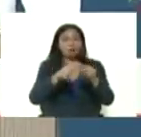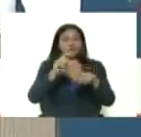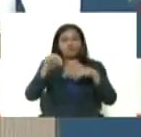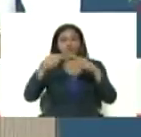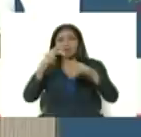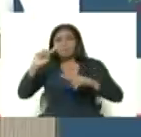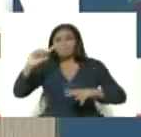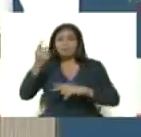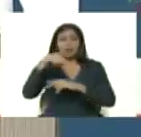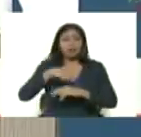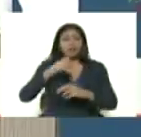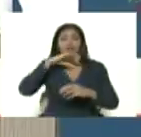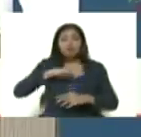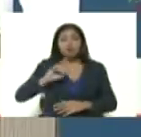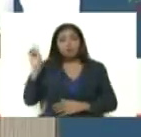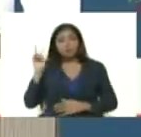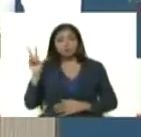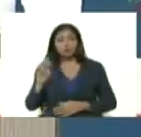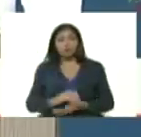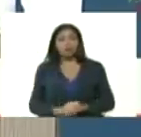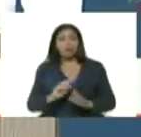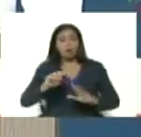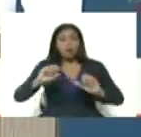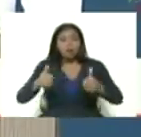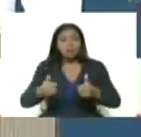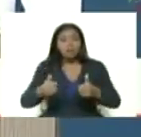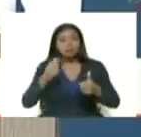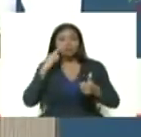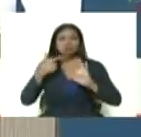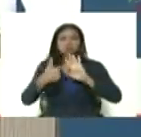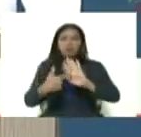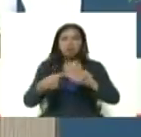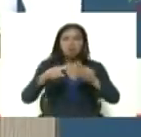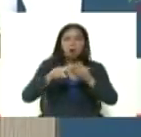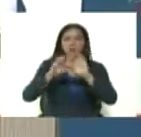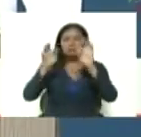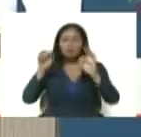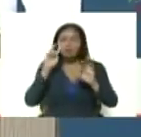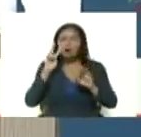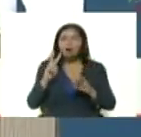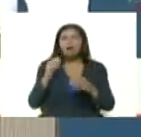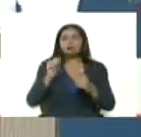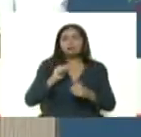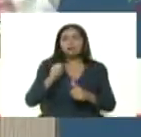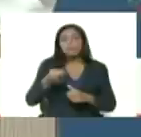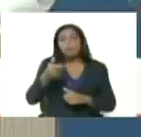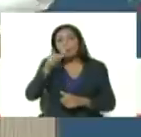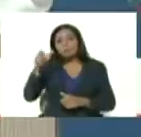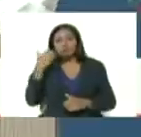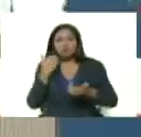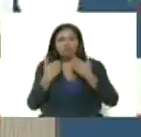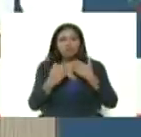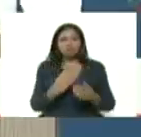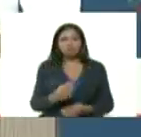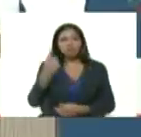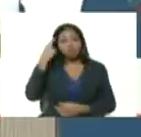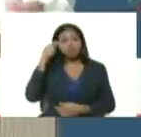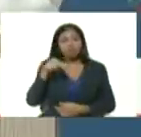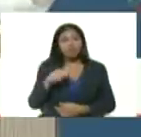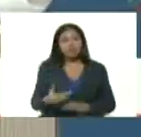historia de Venezuela, y ya se están empezando a notar los frutos. Si en estos días